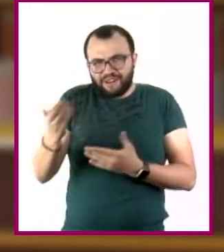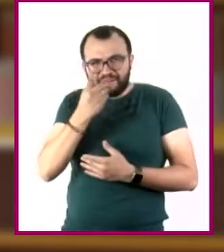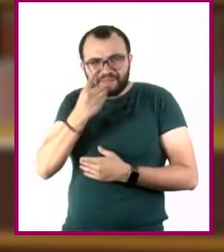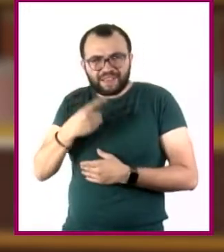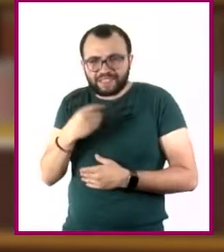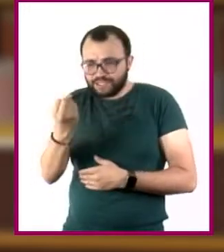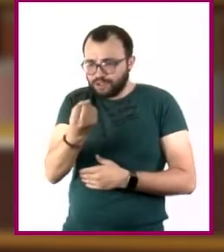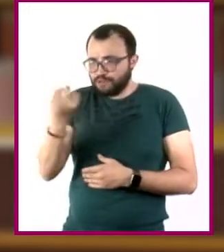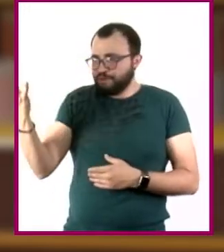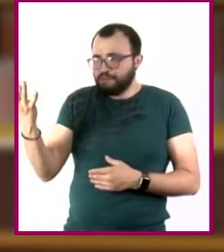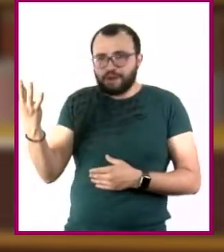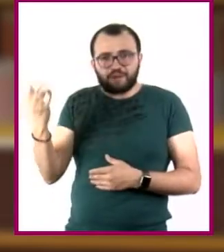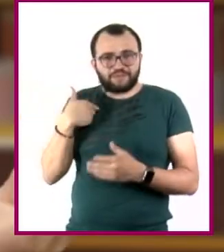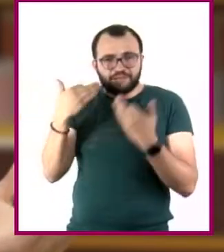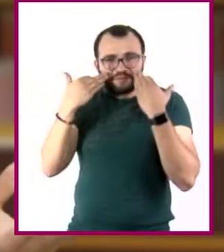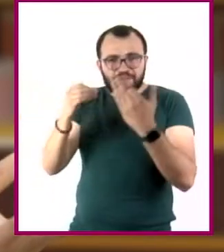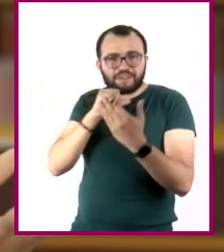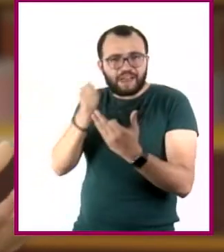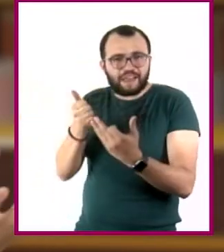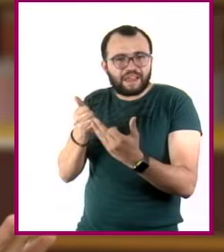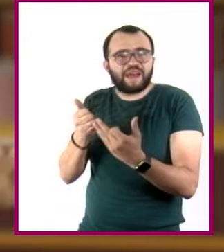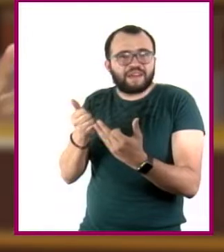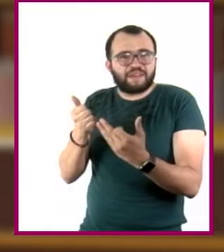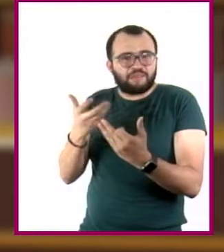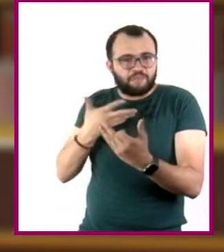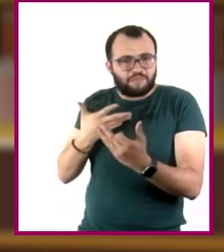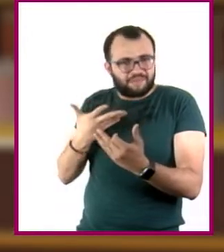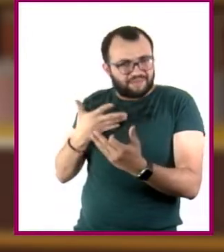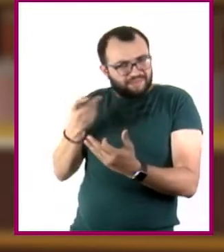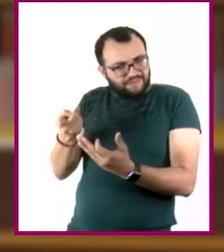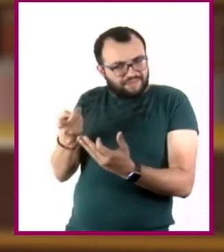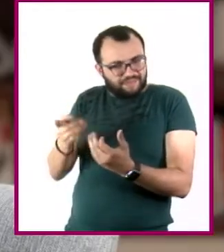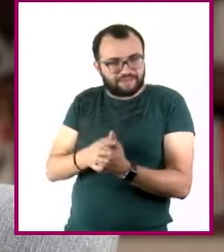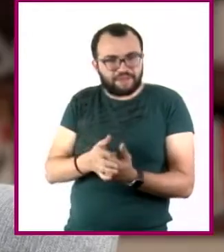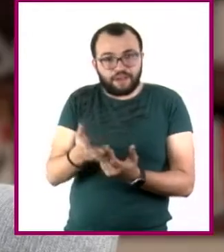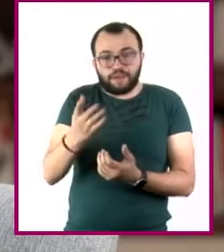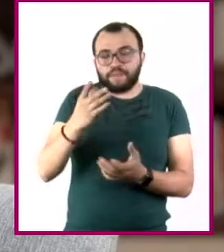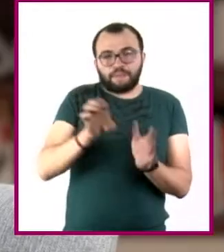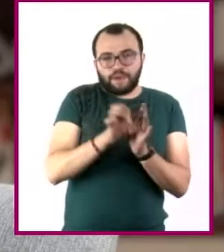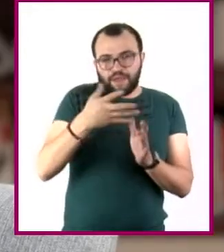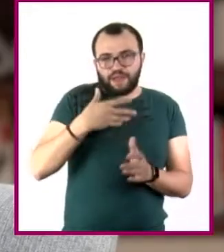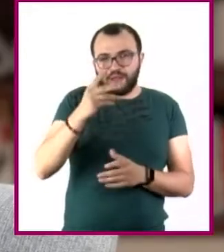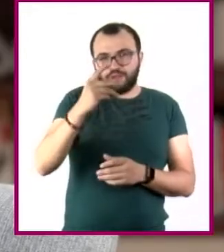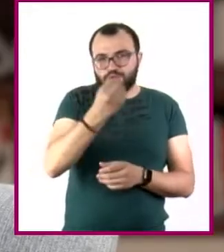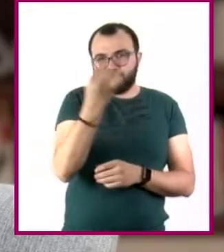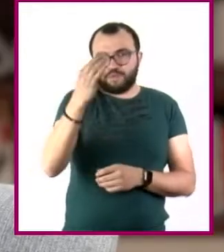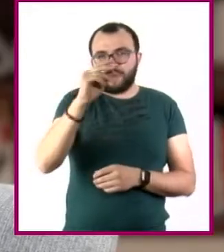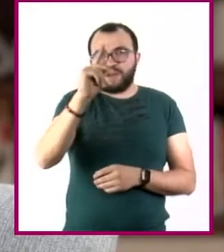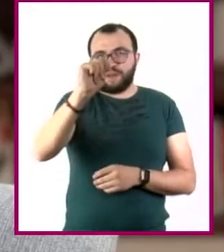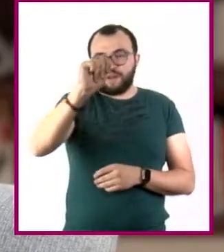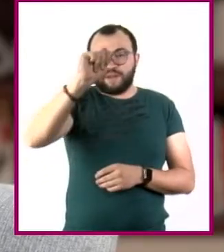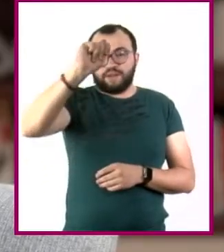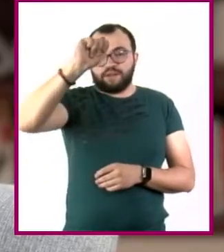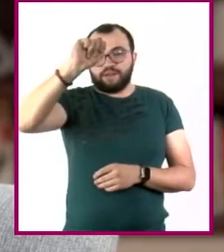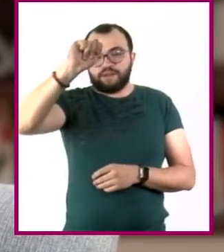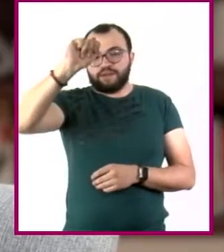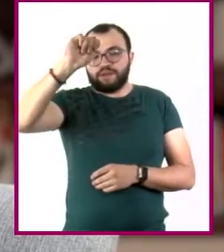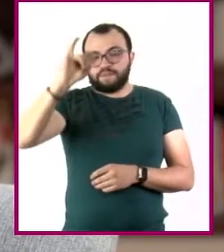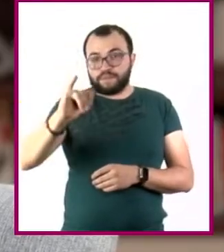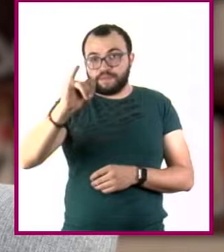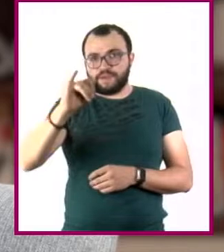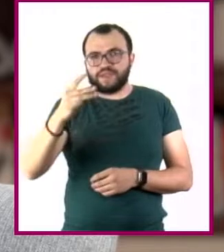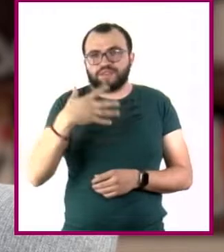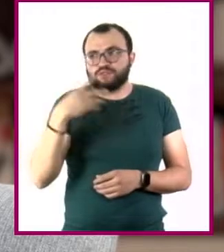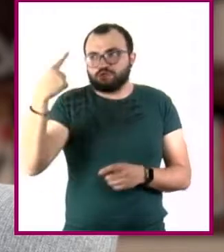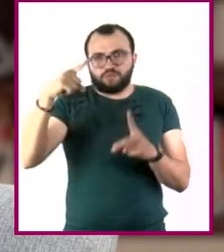¿A poco existiera el número pi si no lo hubieran descubierto los matemáticos? Pues sí, aunque no hubiera habido humanos, aunque